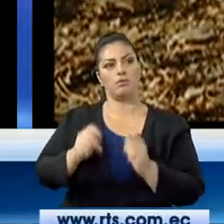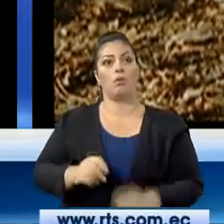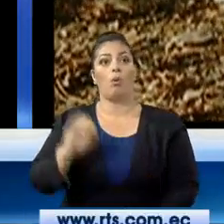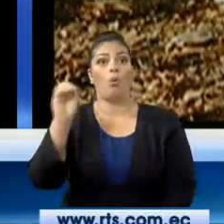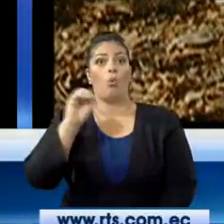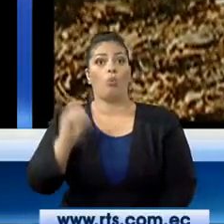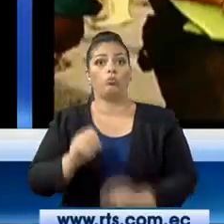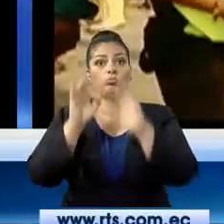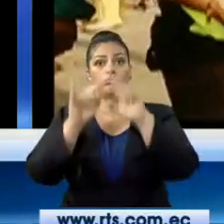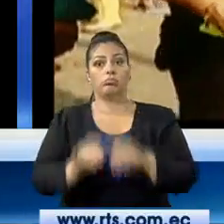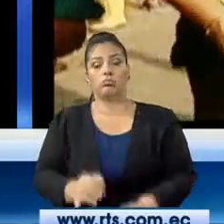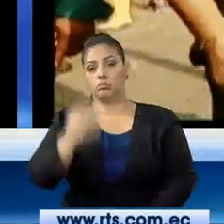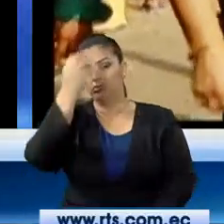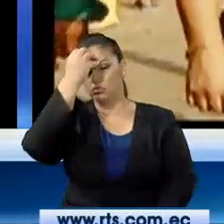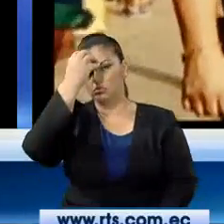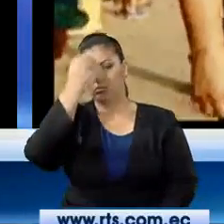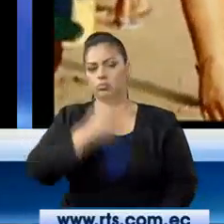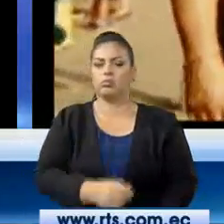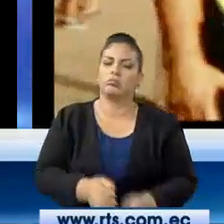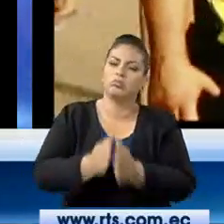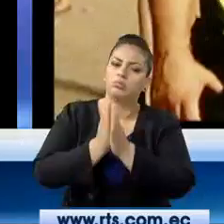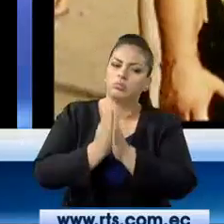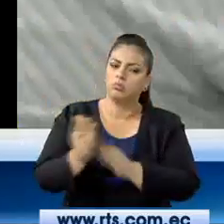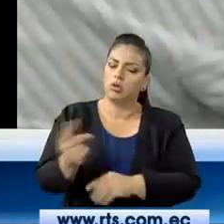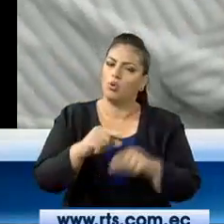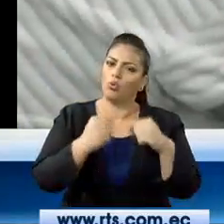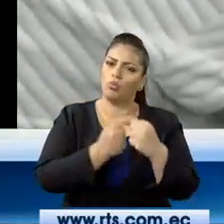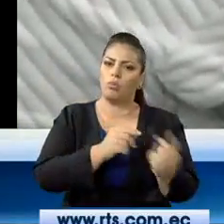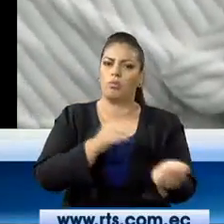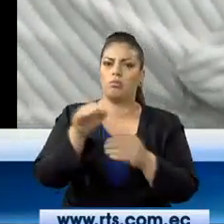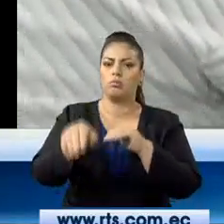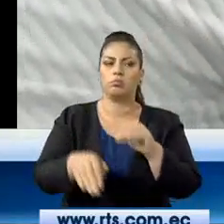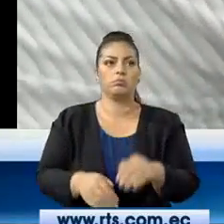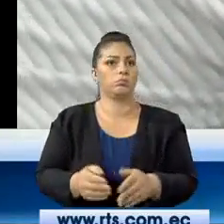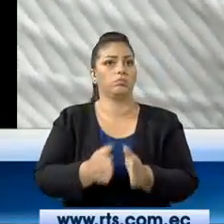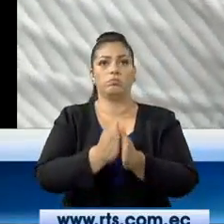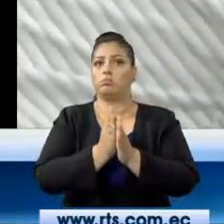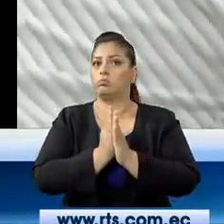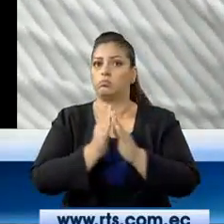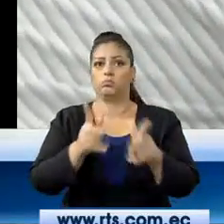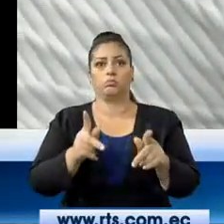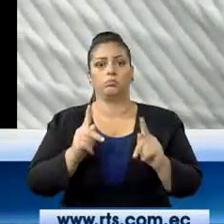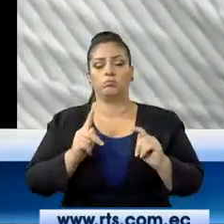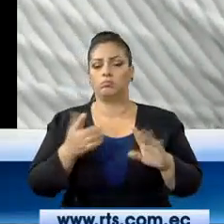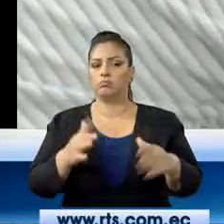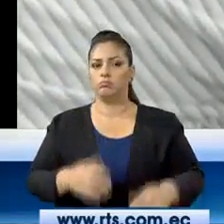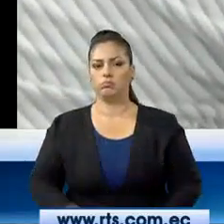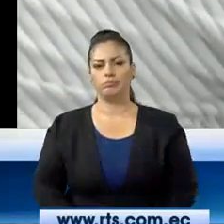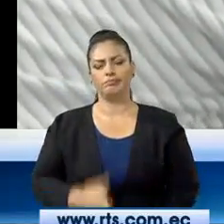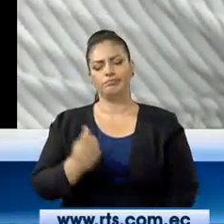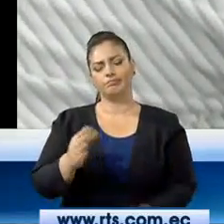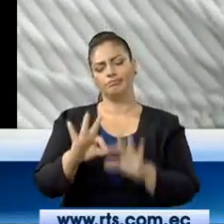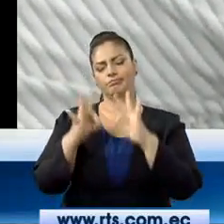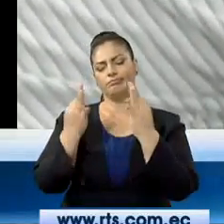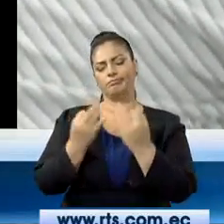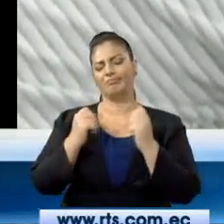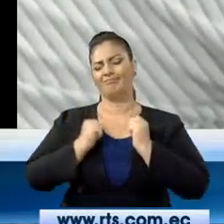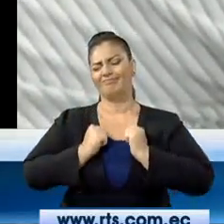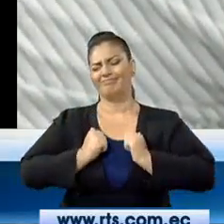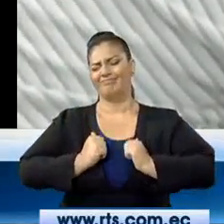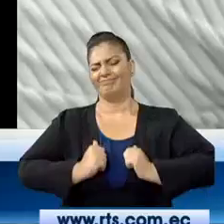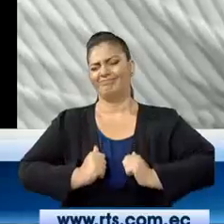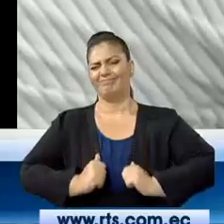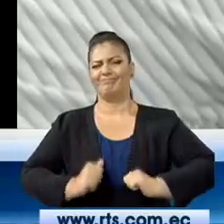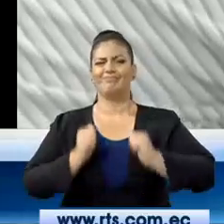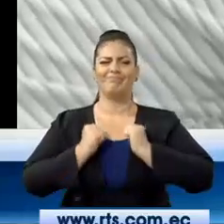de Educación autorización alguna. La familia, devastada por la pérdida, solo espera que la ley